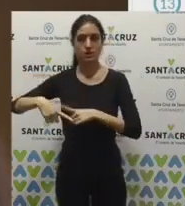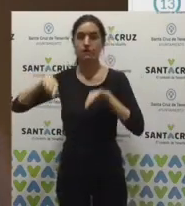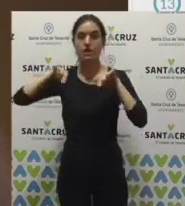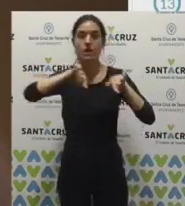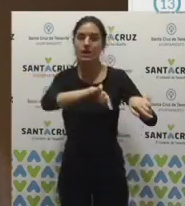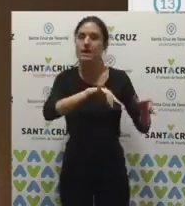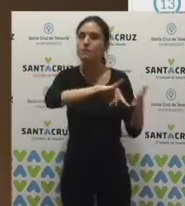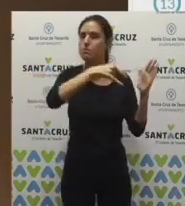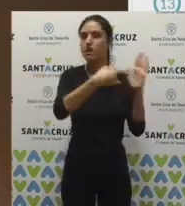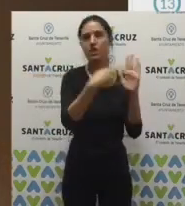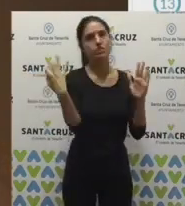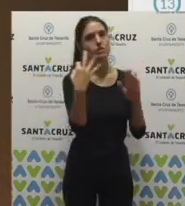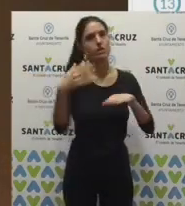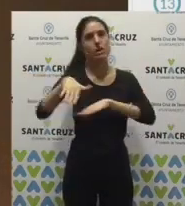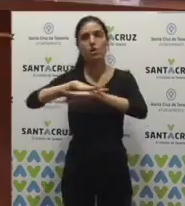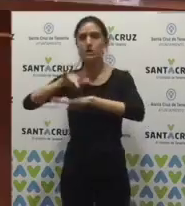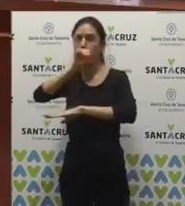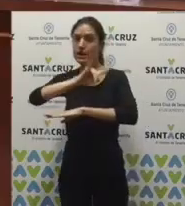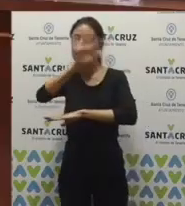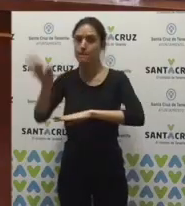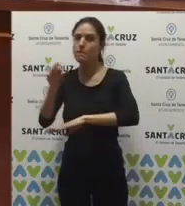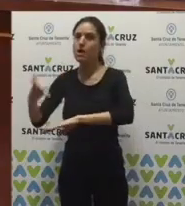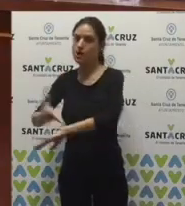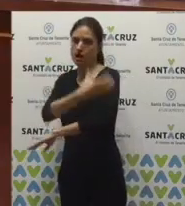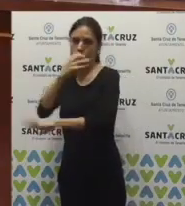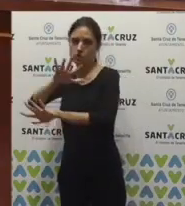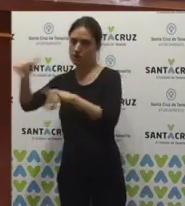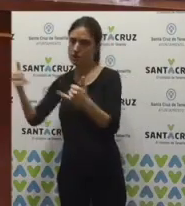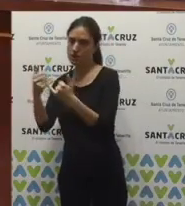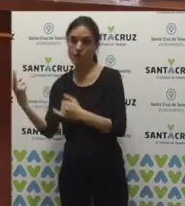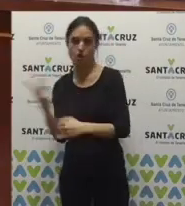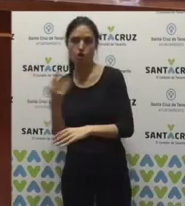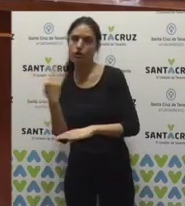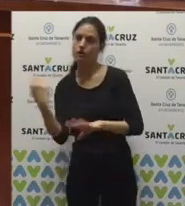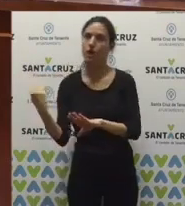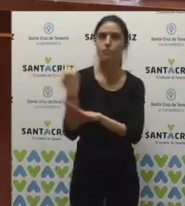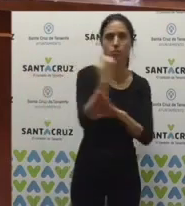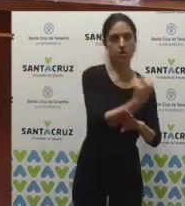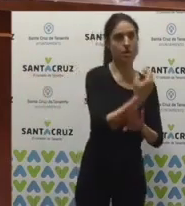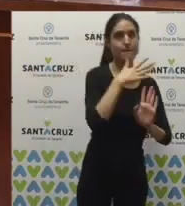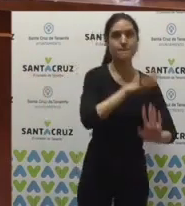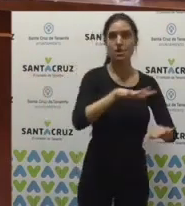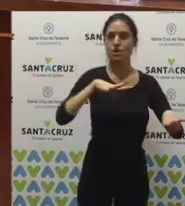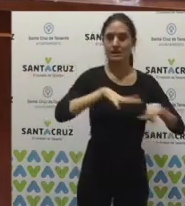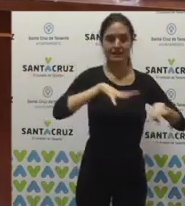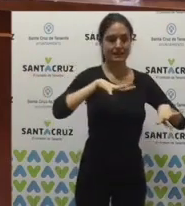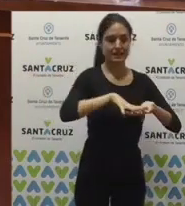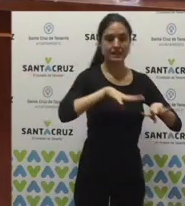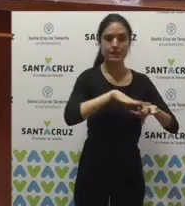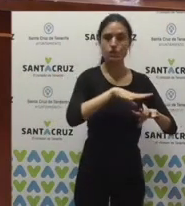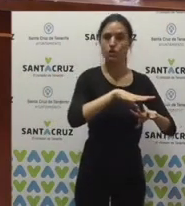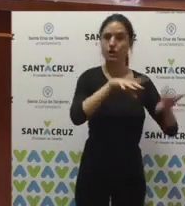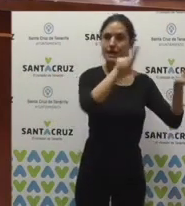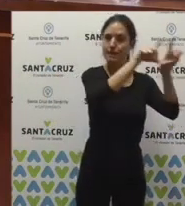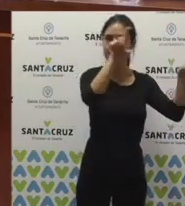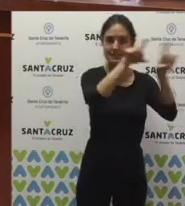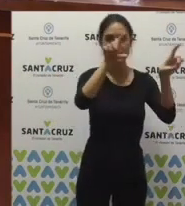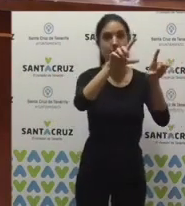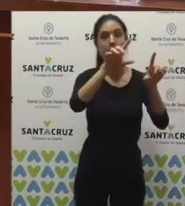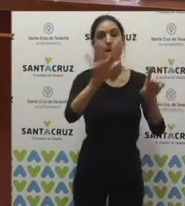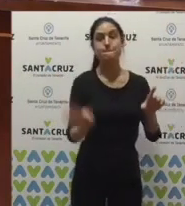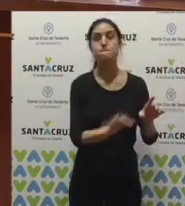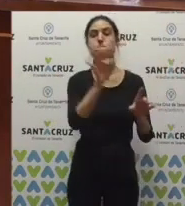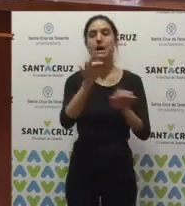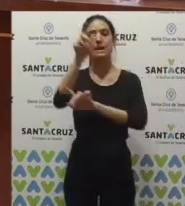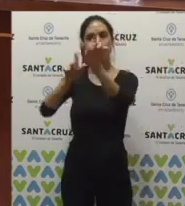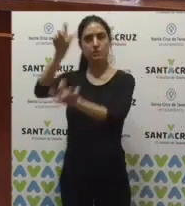tanto del gobierno de canarias como el cabildo insular de tenerife pero el tejido empresarial y el volumen de demandantes de empleo en la ciudad